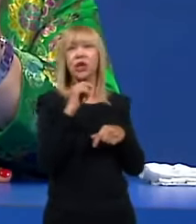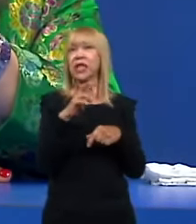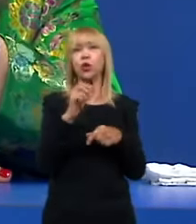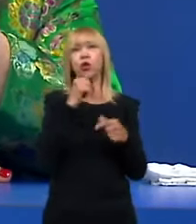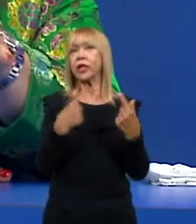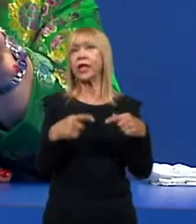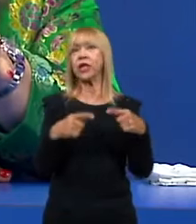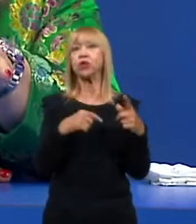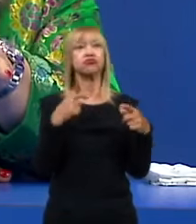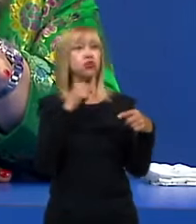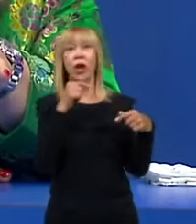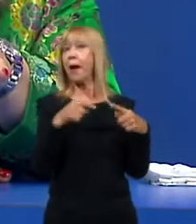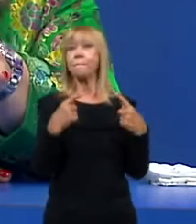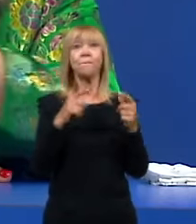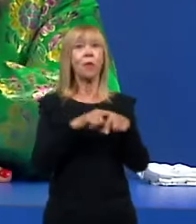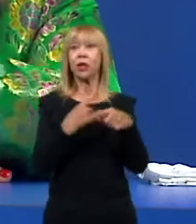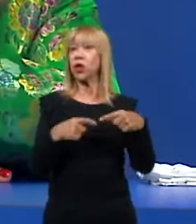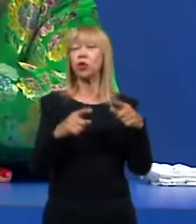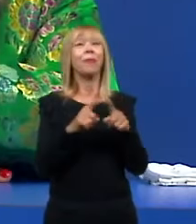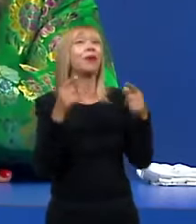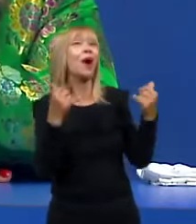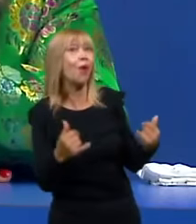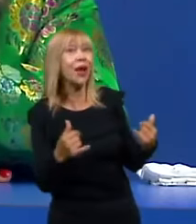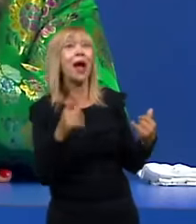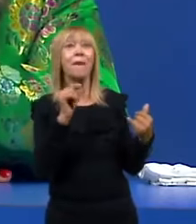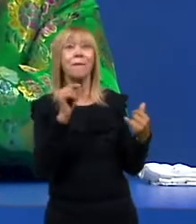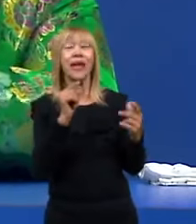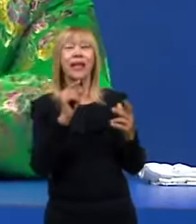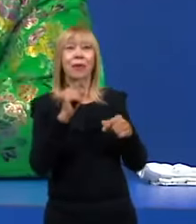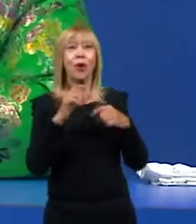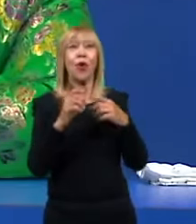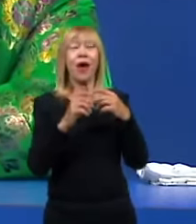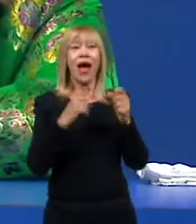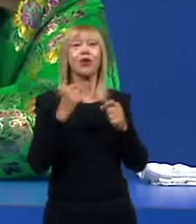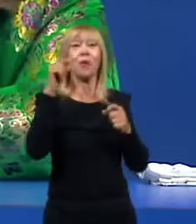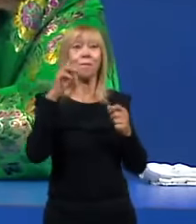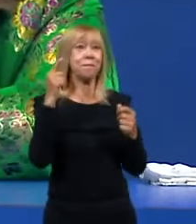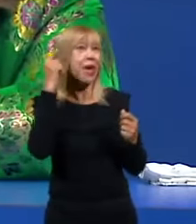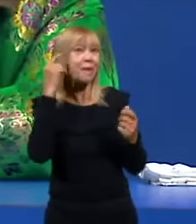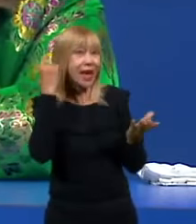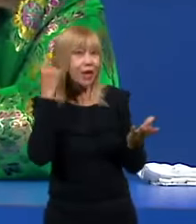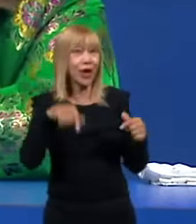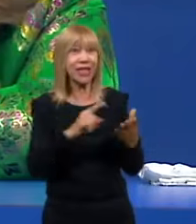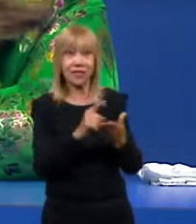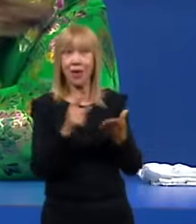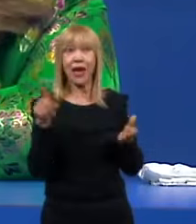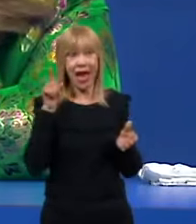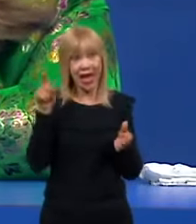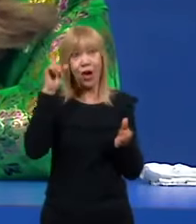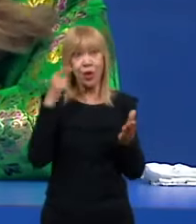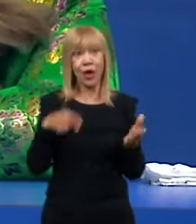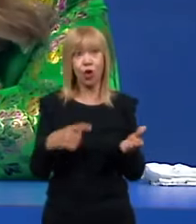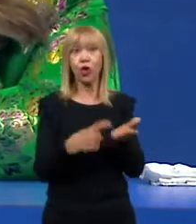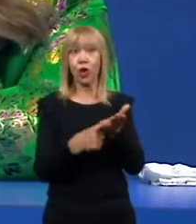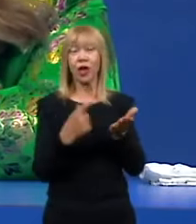issue, que este no era momento de discutirlo. Bueno, estamos ahora 20 y pico de días de una primaria, me imagino que esta semana lo discutirá. Yo lo emplazo a que